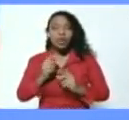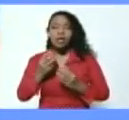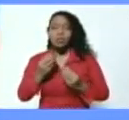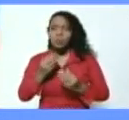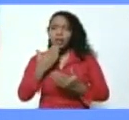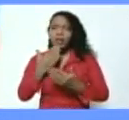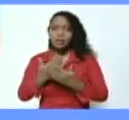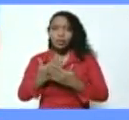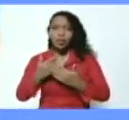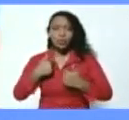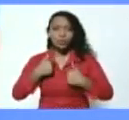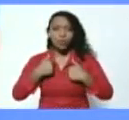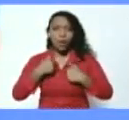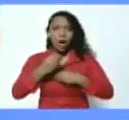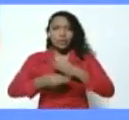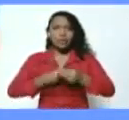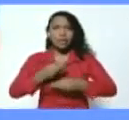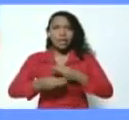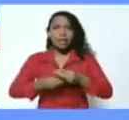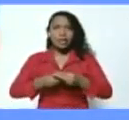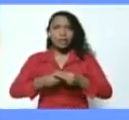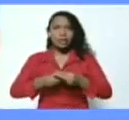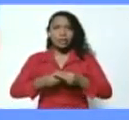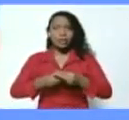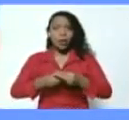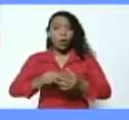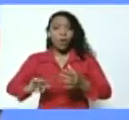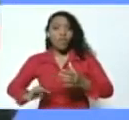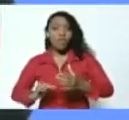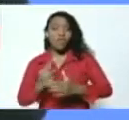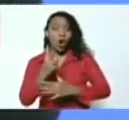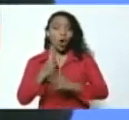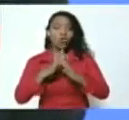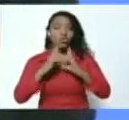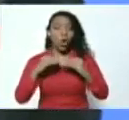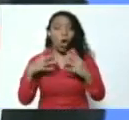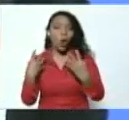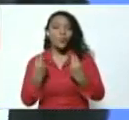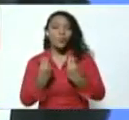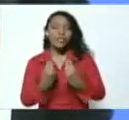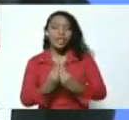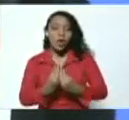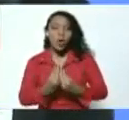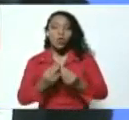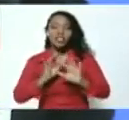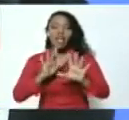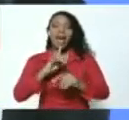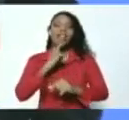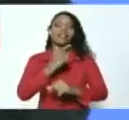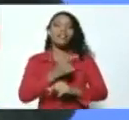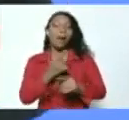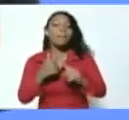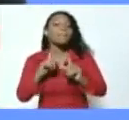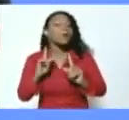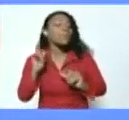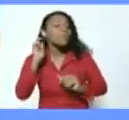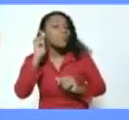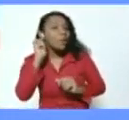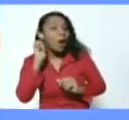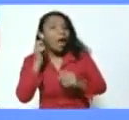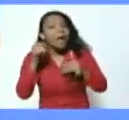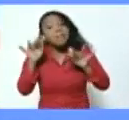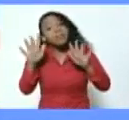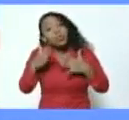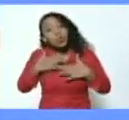agradecido estoy yo con Andreina fundamentalmente y todos los compañeros y compañeras, ya decía, pero Andreina, mientras